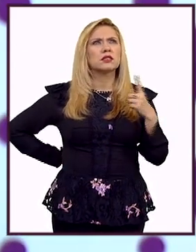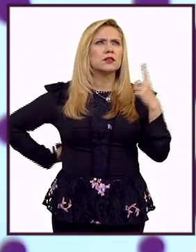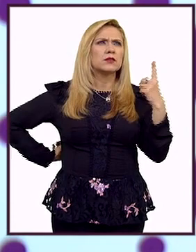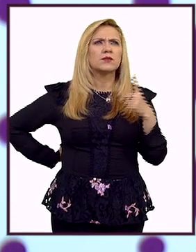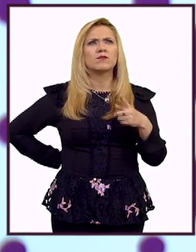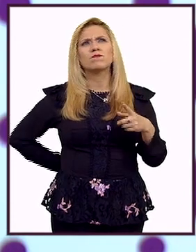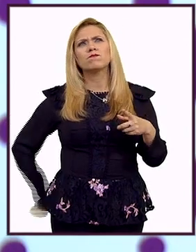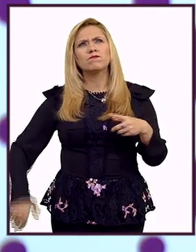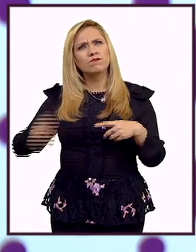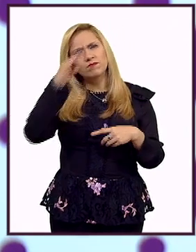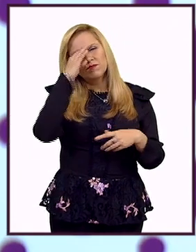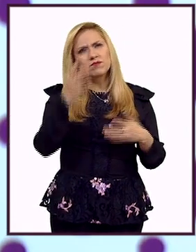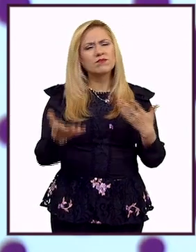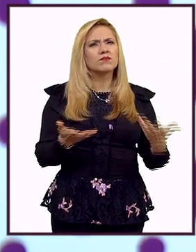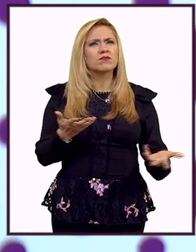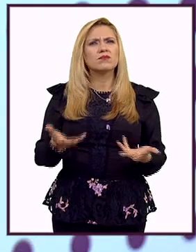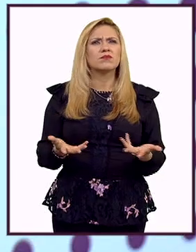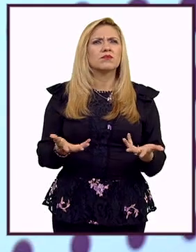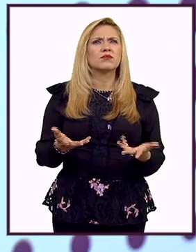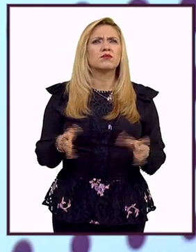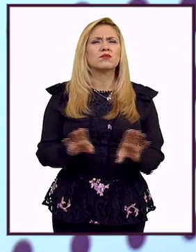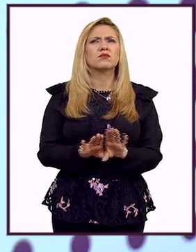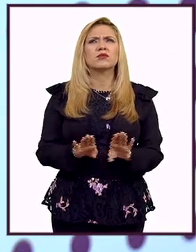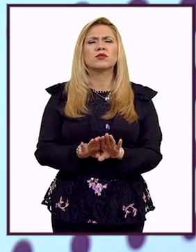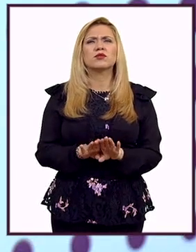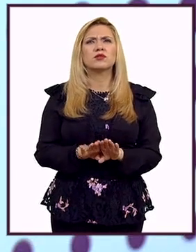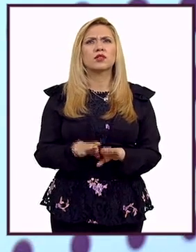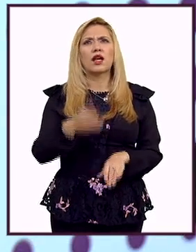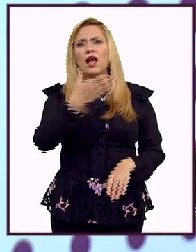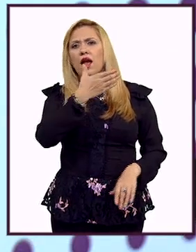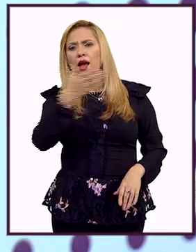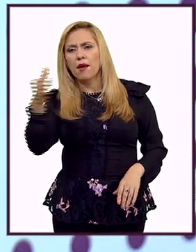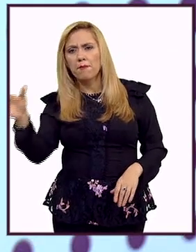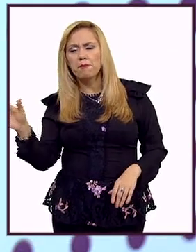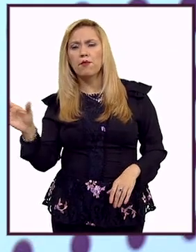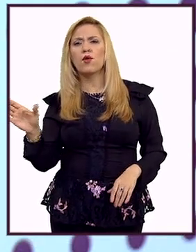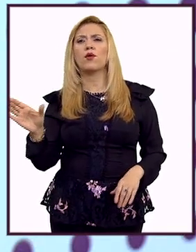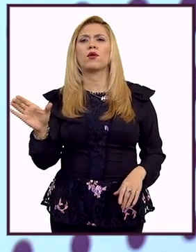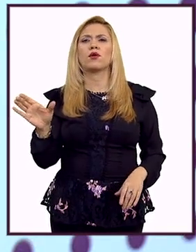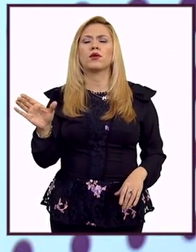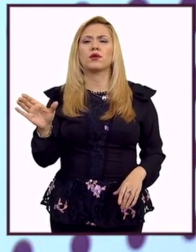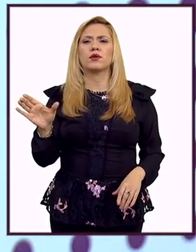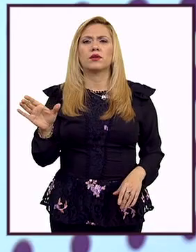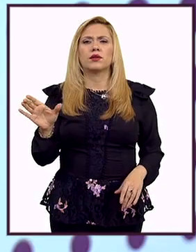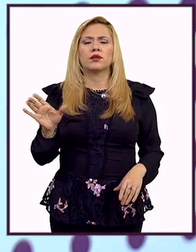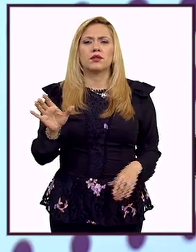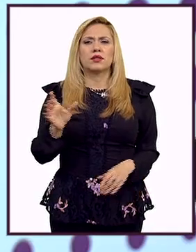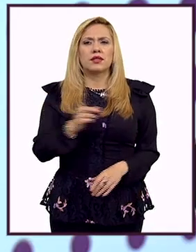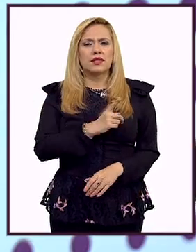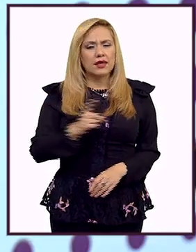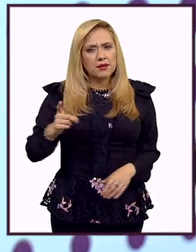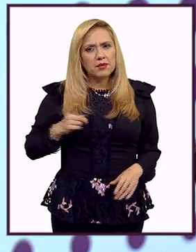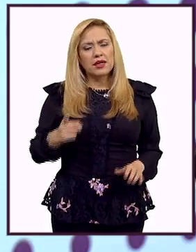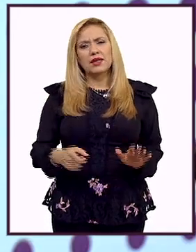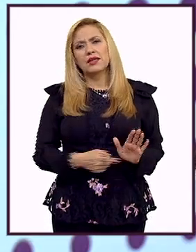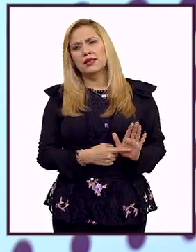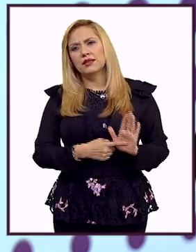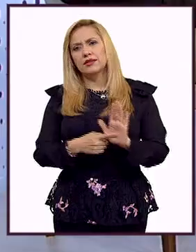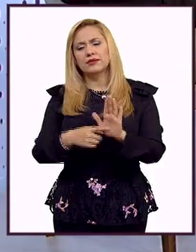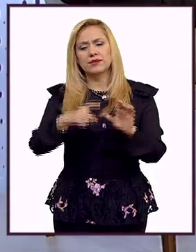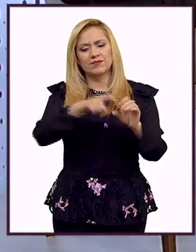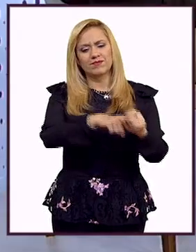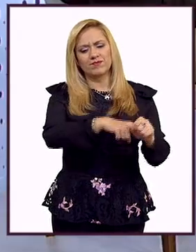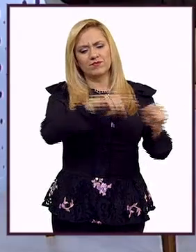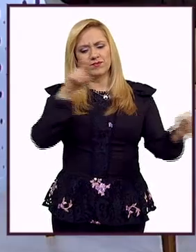todo a plantearse que el campo, las políticas agrarias salieran de las negociaciones de la Organización Mundial del Comercio. Se